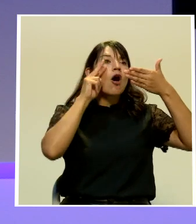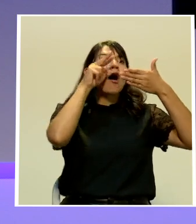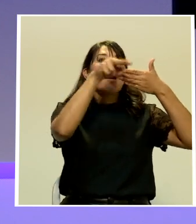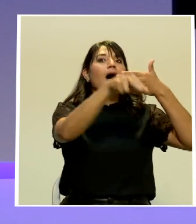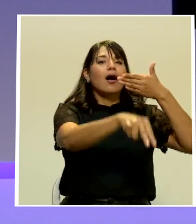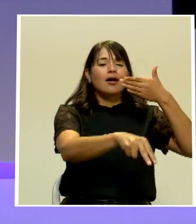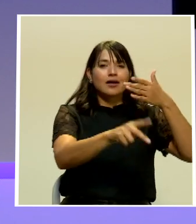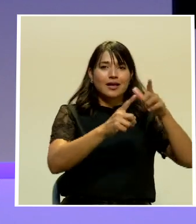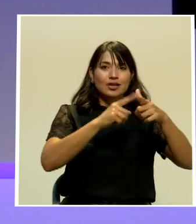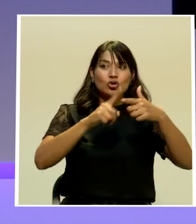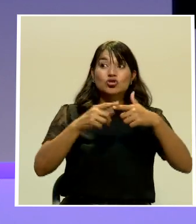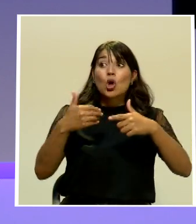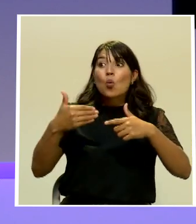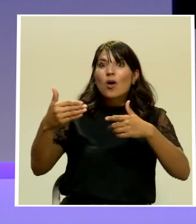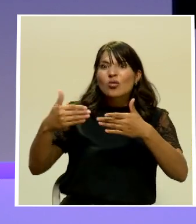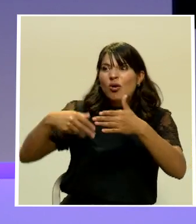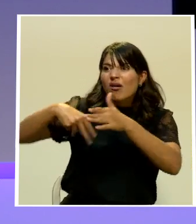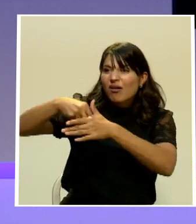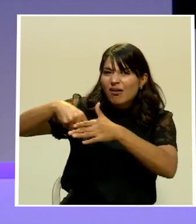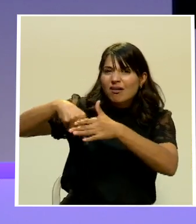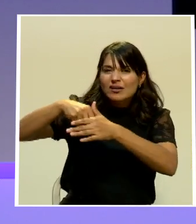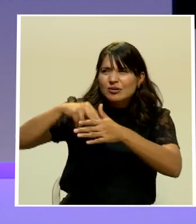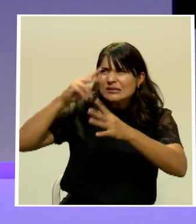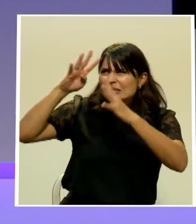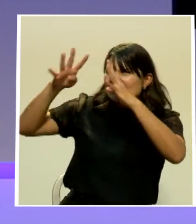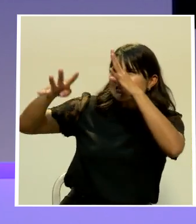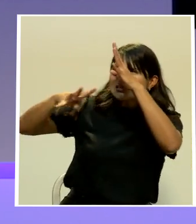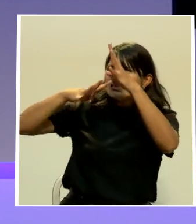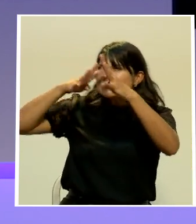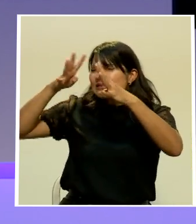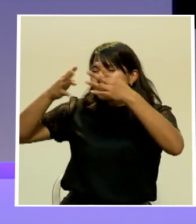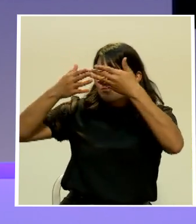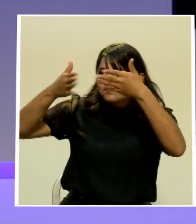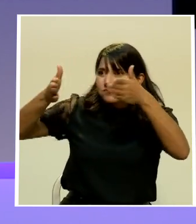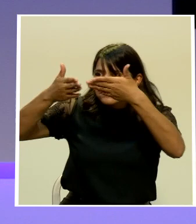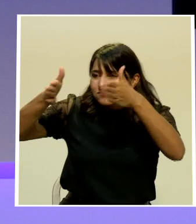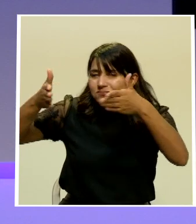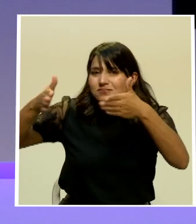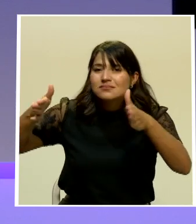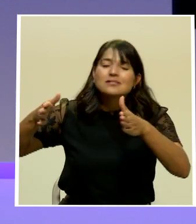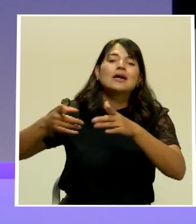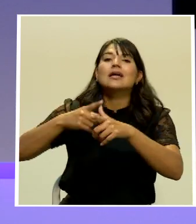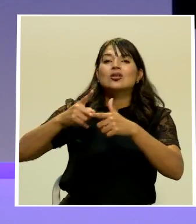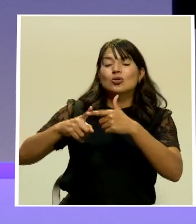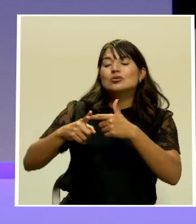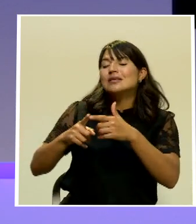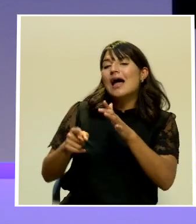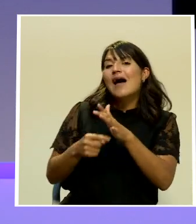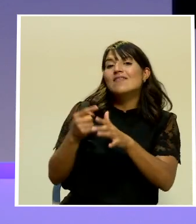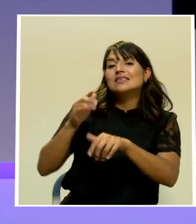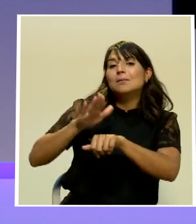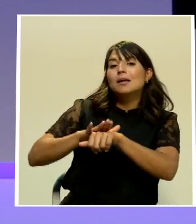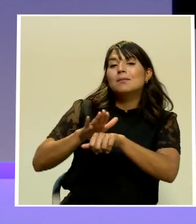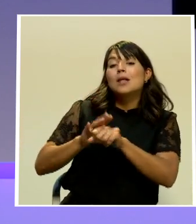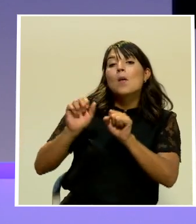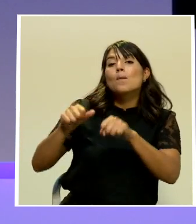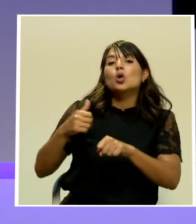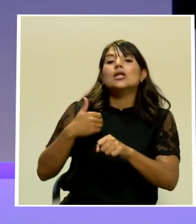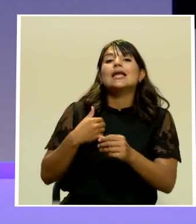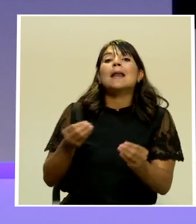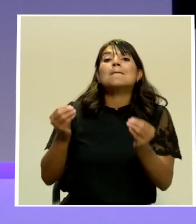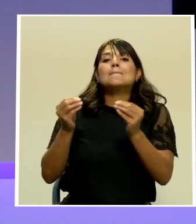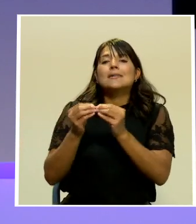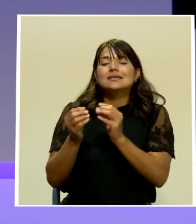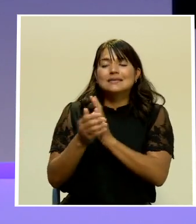el saber cómo esta capacidad de resolver cosas y de resolver con poco, a veces te permite tener más capacidades